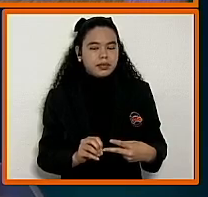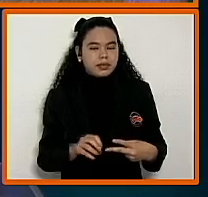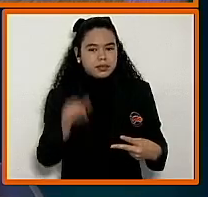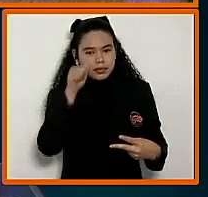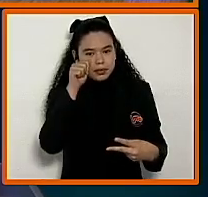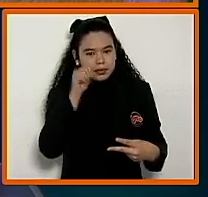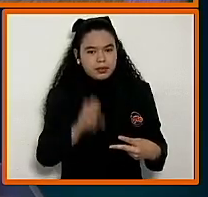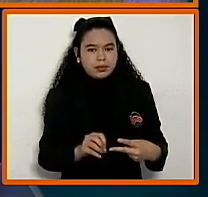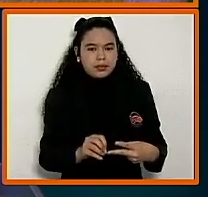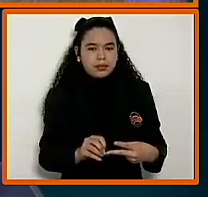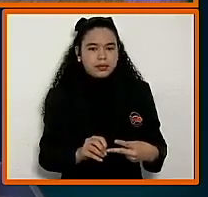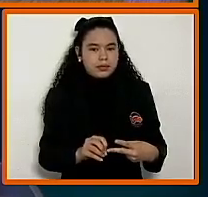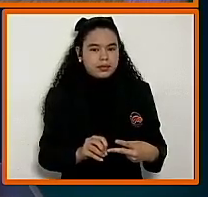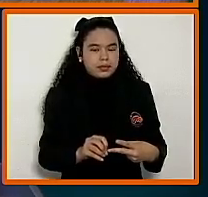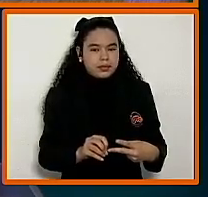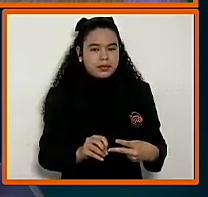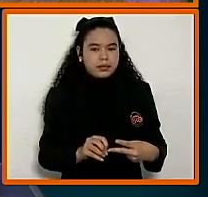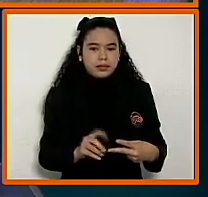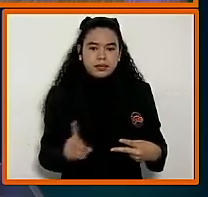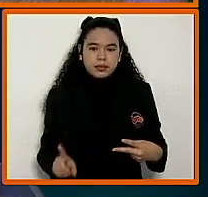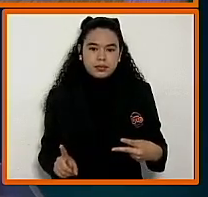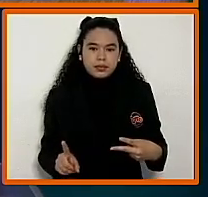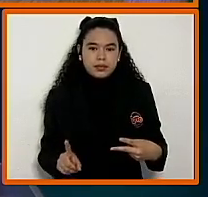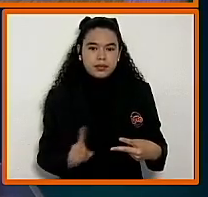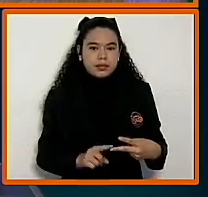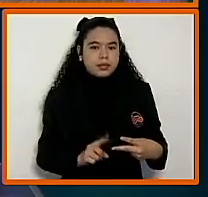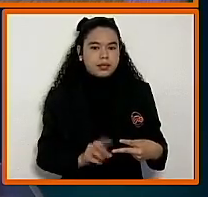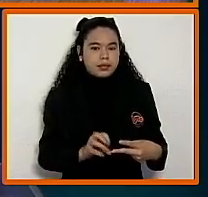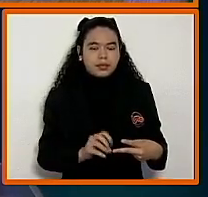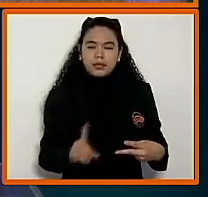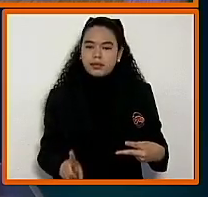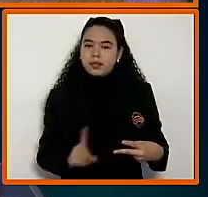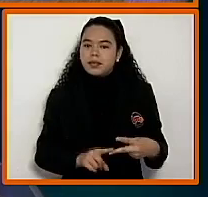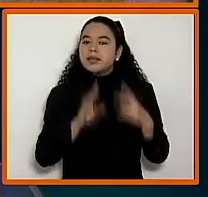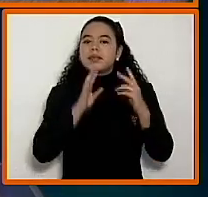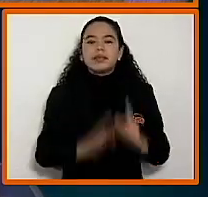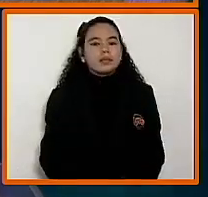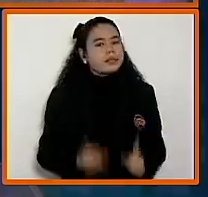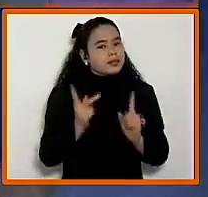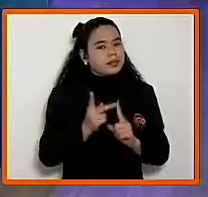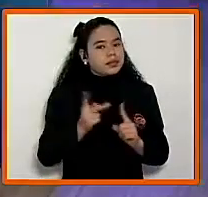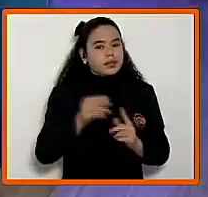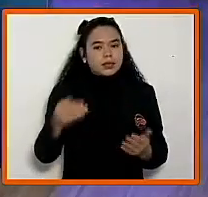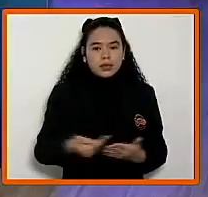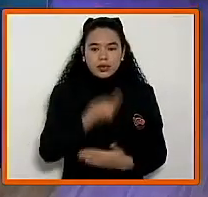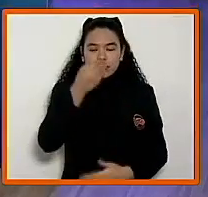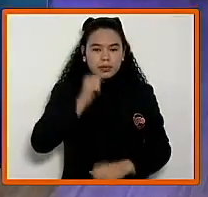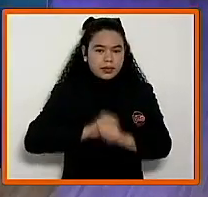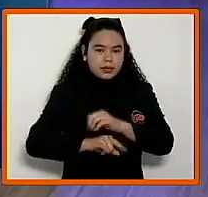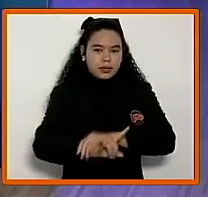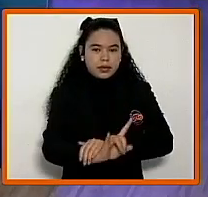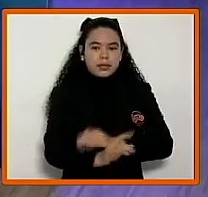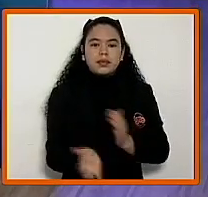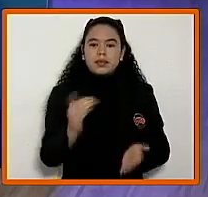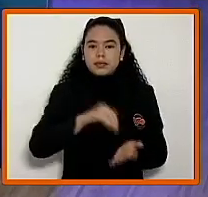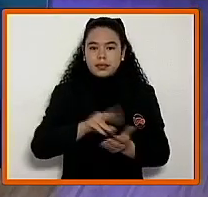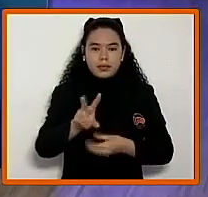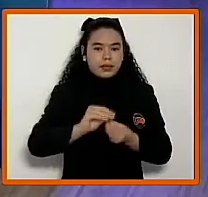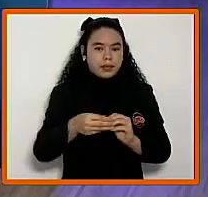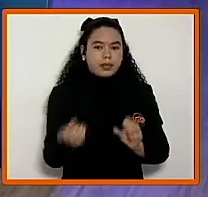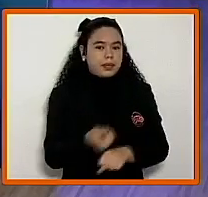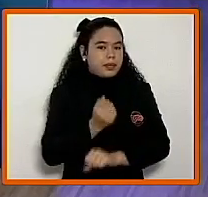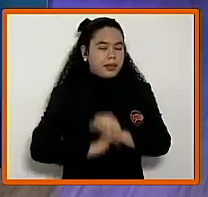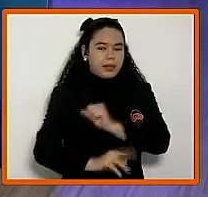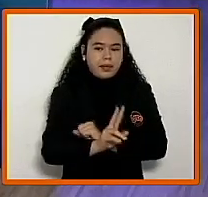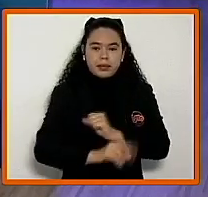atento, el 1. Segundo número ganador, 01, con su catrachada sopa de caracol. Con gusto te repito los números ganadores